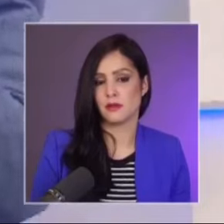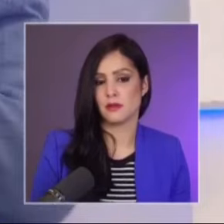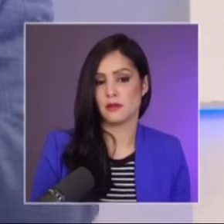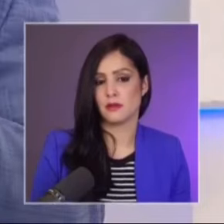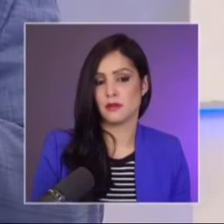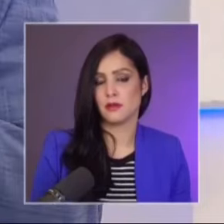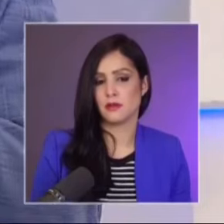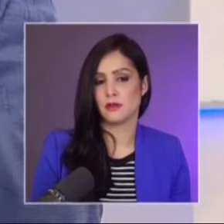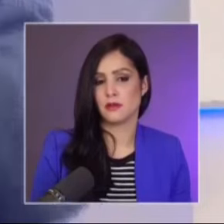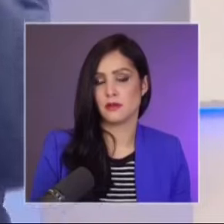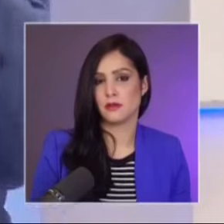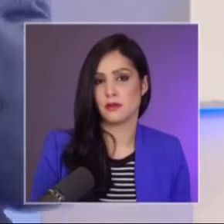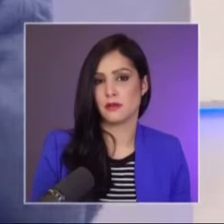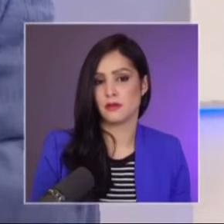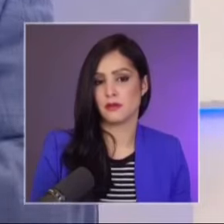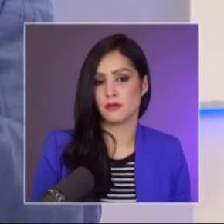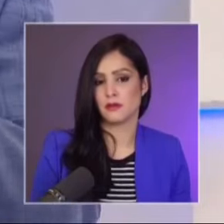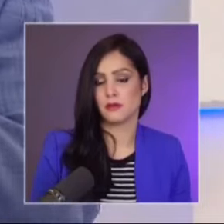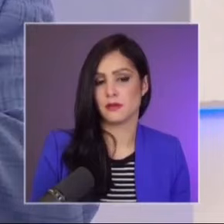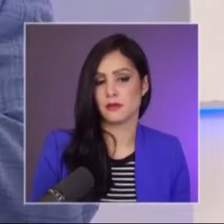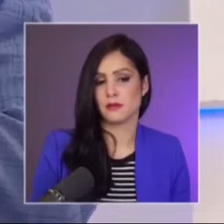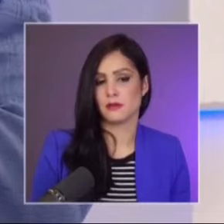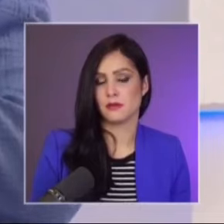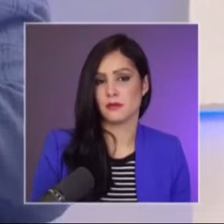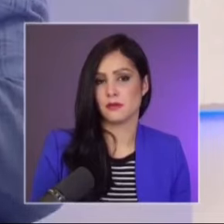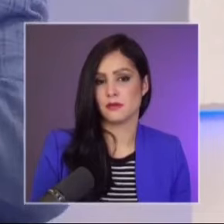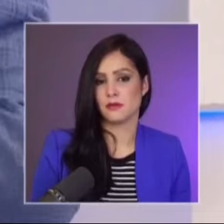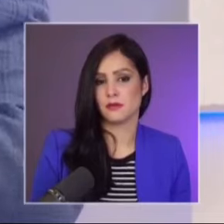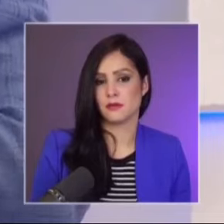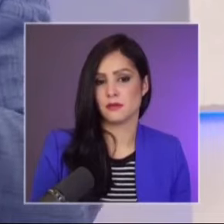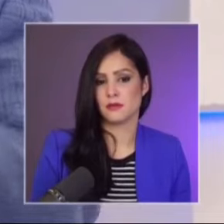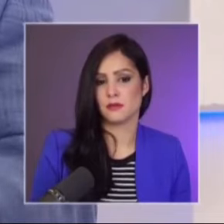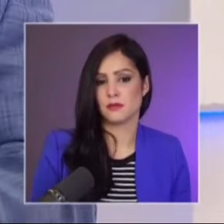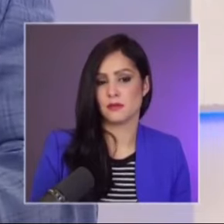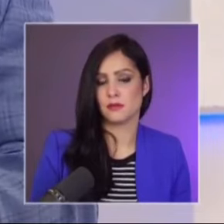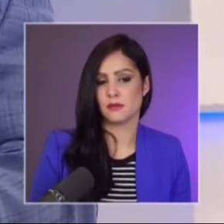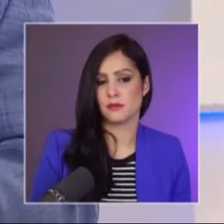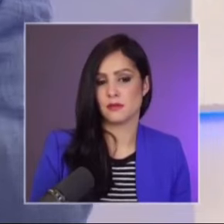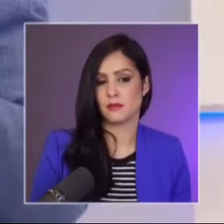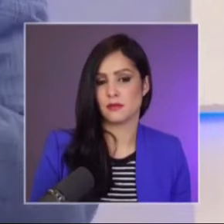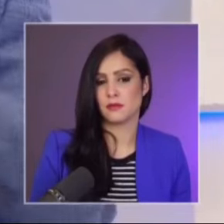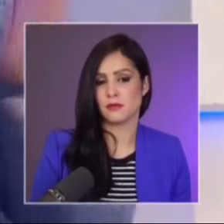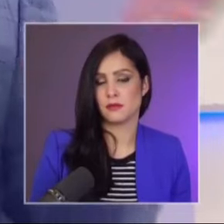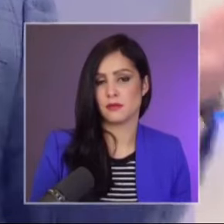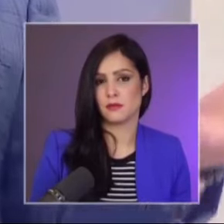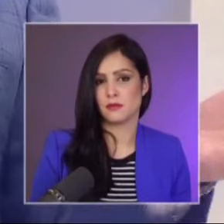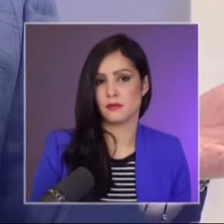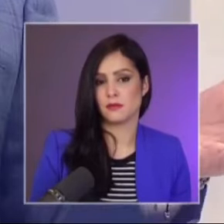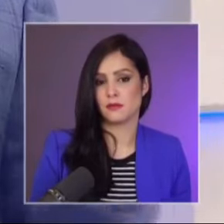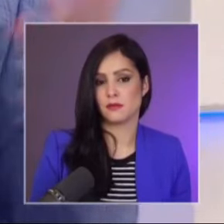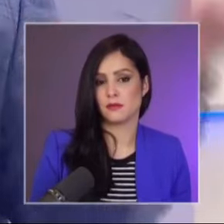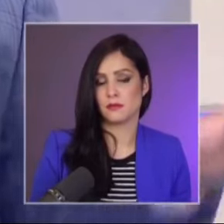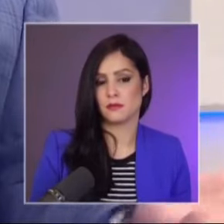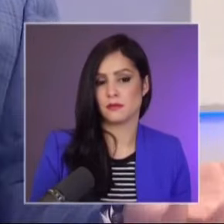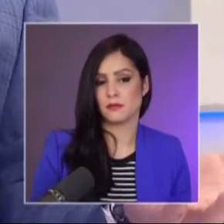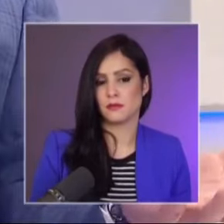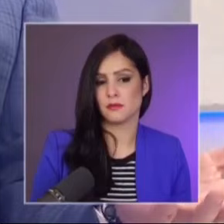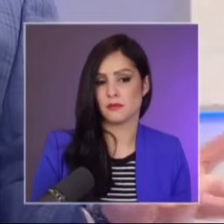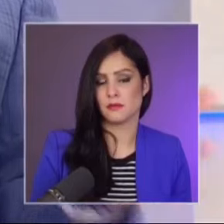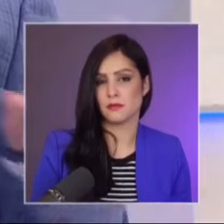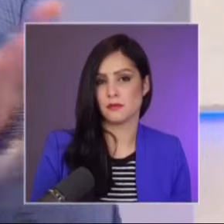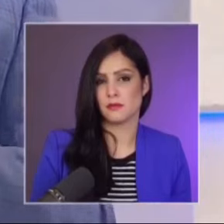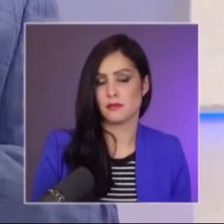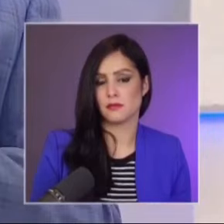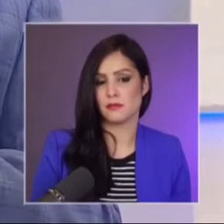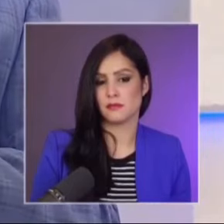hay un elemento adicional se depositó el historial parcelario O sea la Génesis de dónde nacen estas